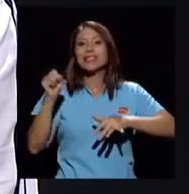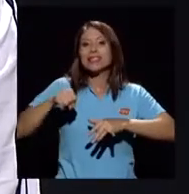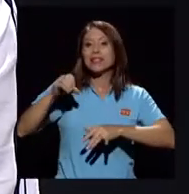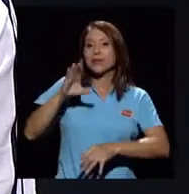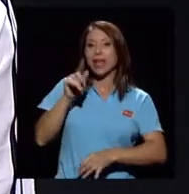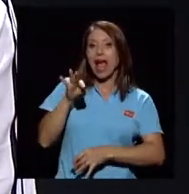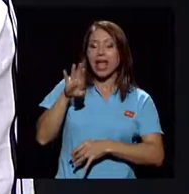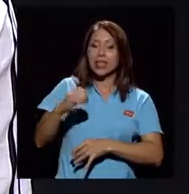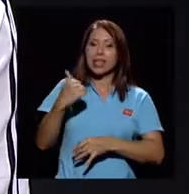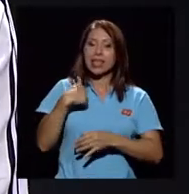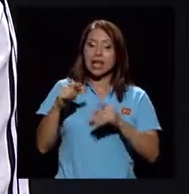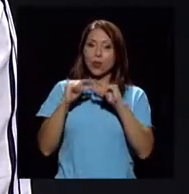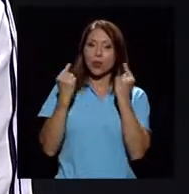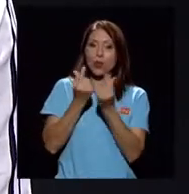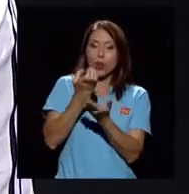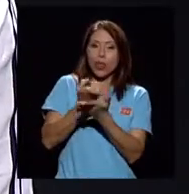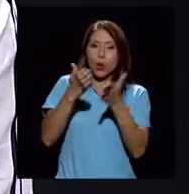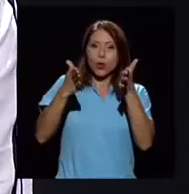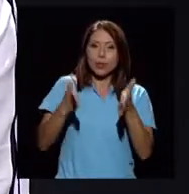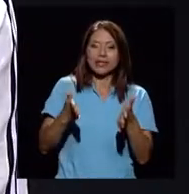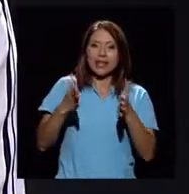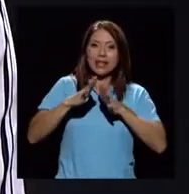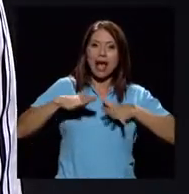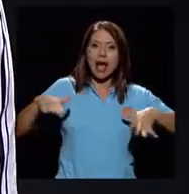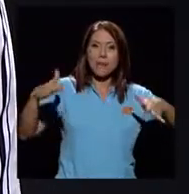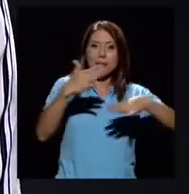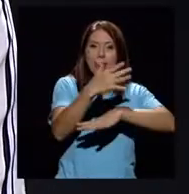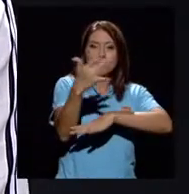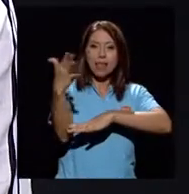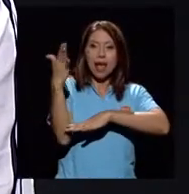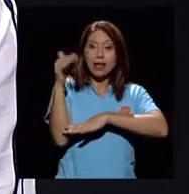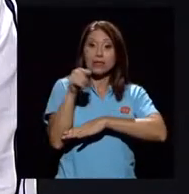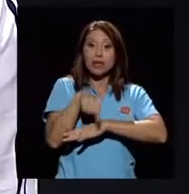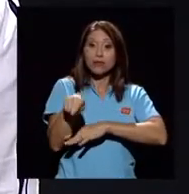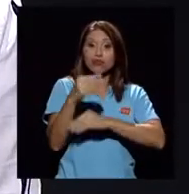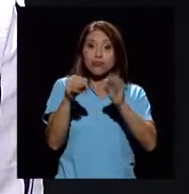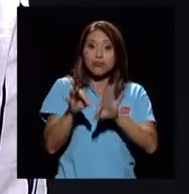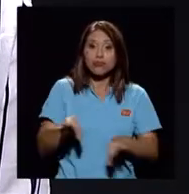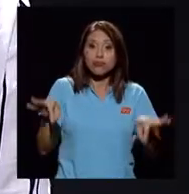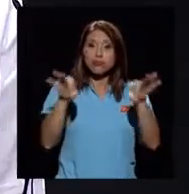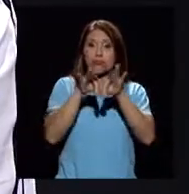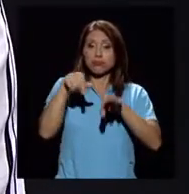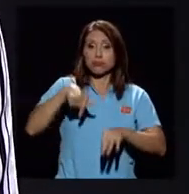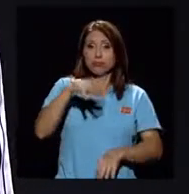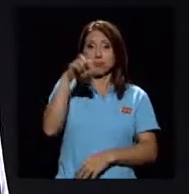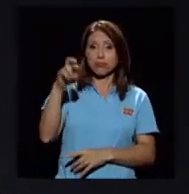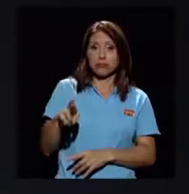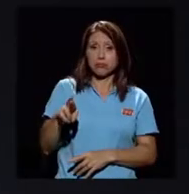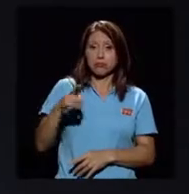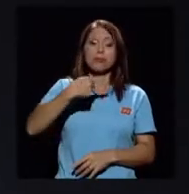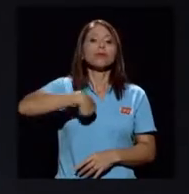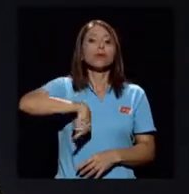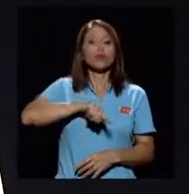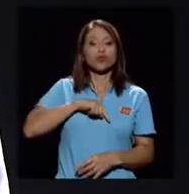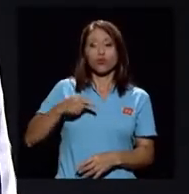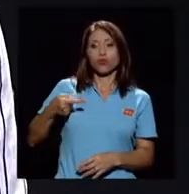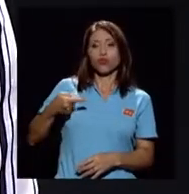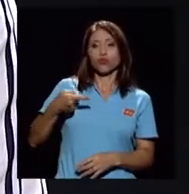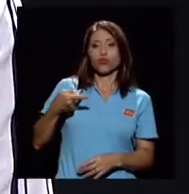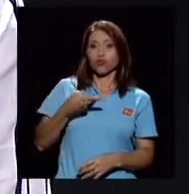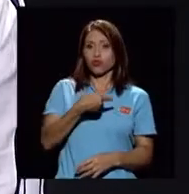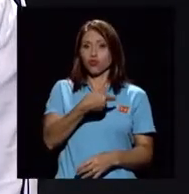de economistas ambientales, que yo pienso que es un núcleo muy importante dentro del país, uh-huh, del cual nosotros los dos hemos formado